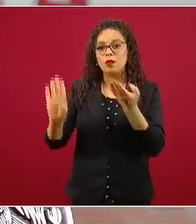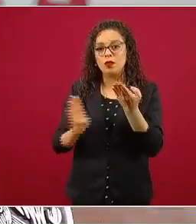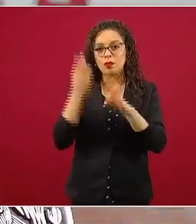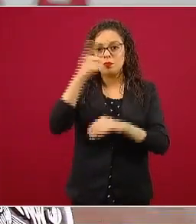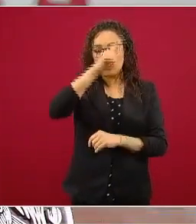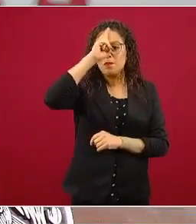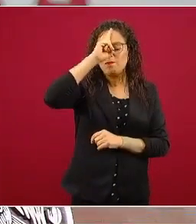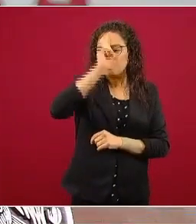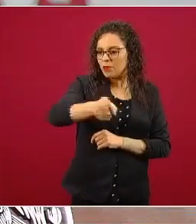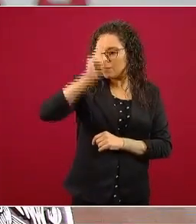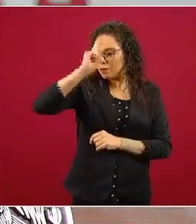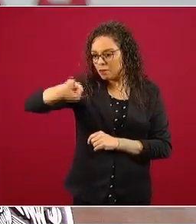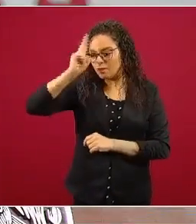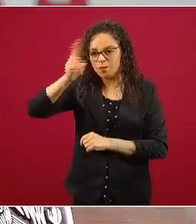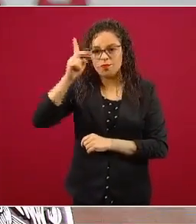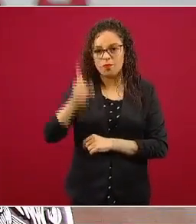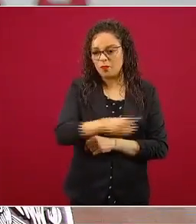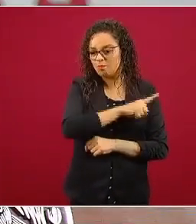una prohibición,